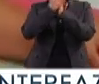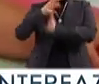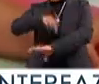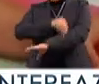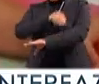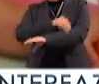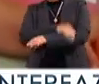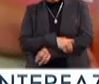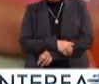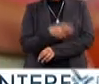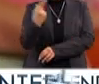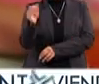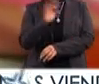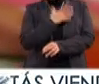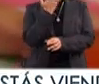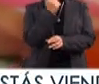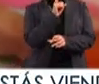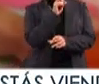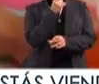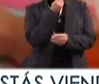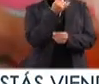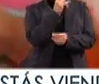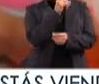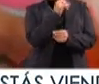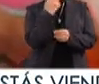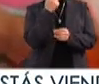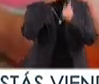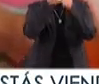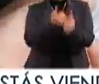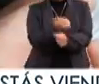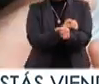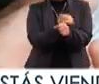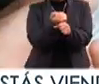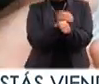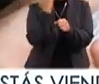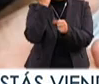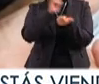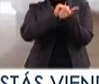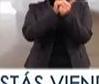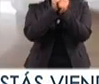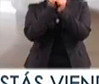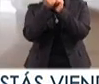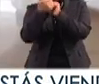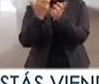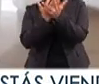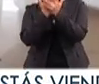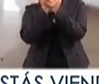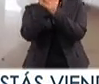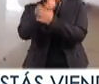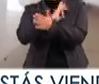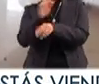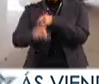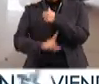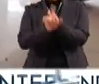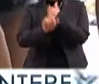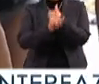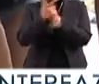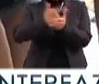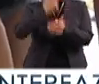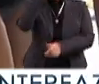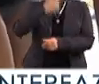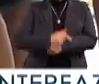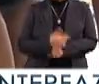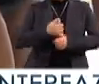energía sin la suficiente insulina el azúcar se mantiene en la sangre y con el tiempo este exceso puede tener complicaciones graves